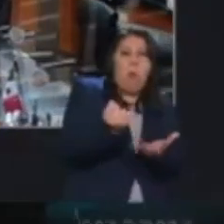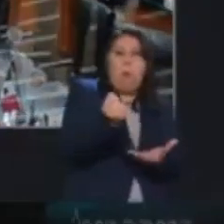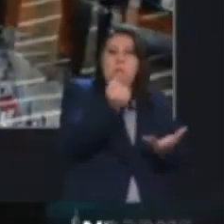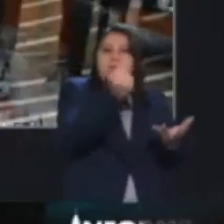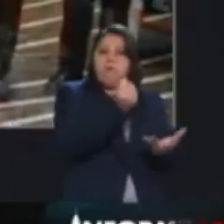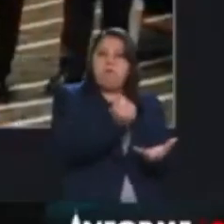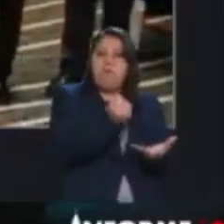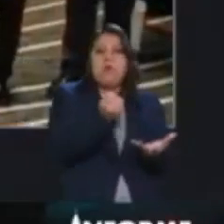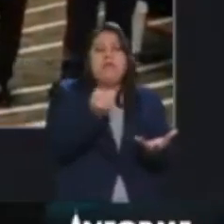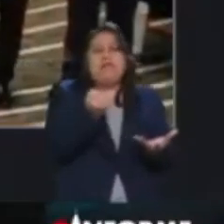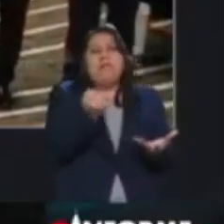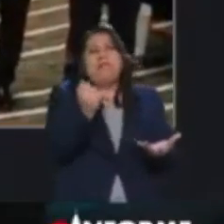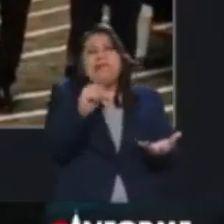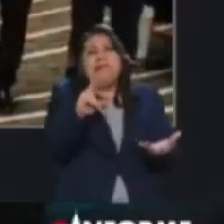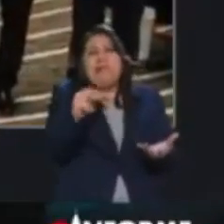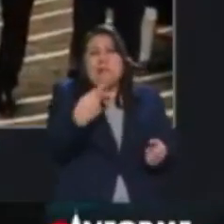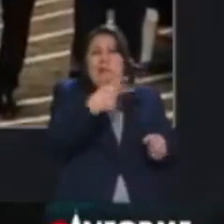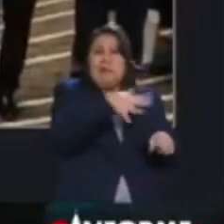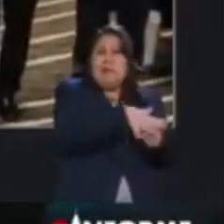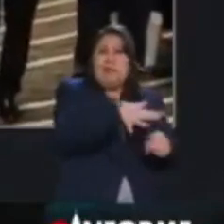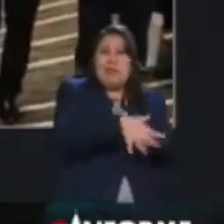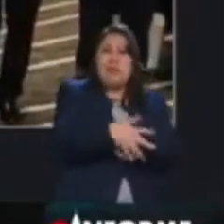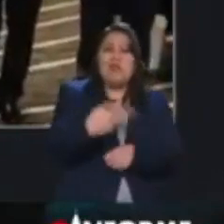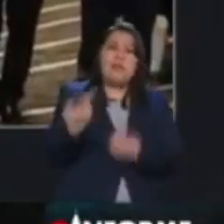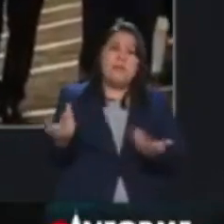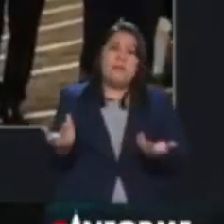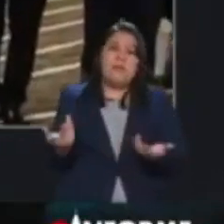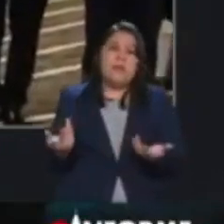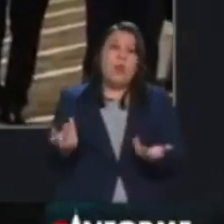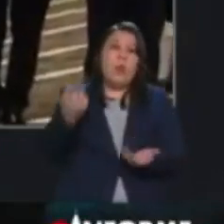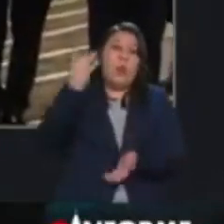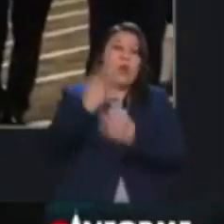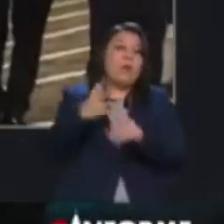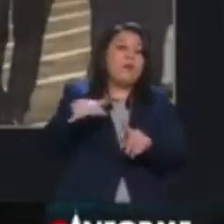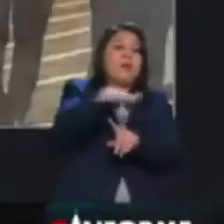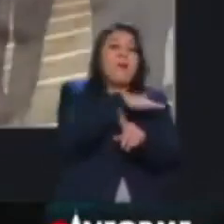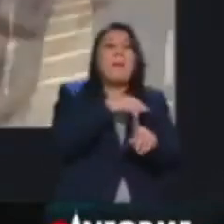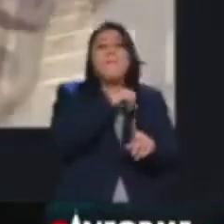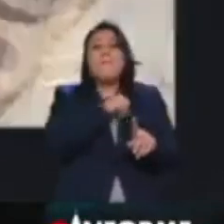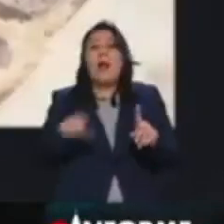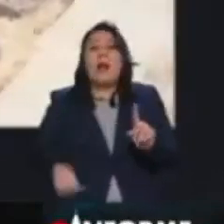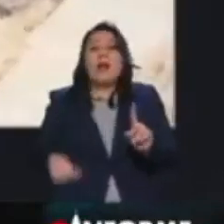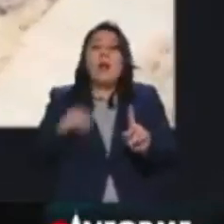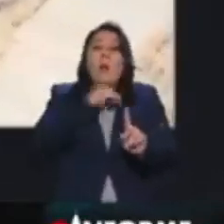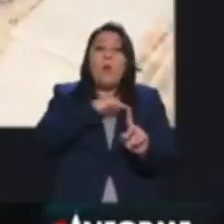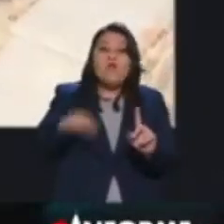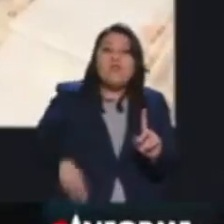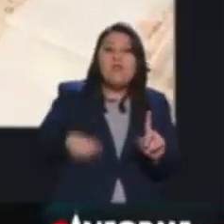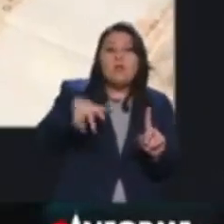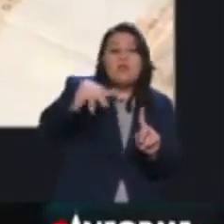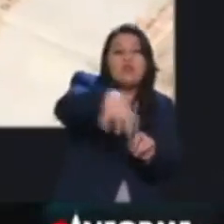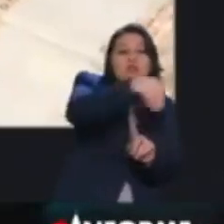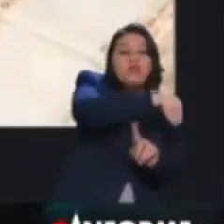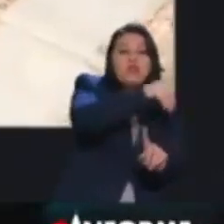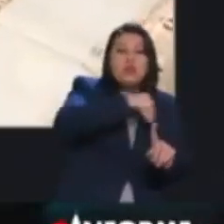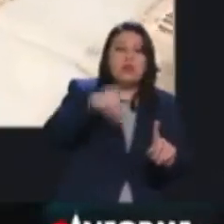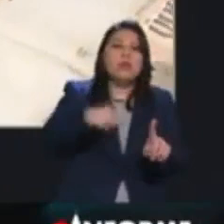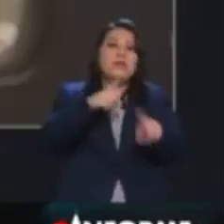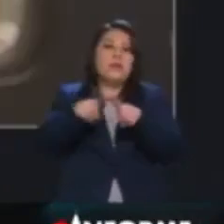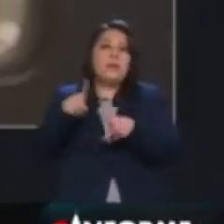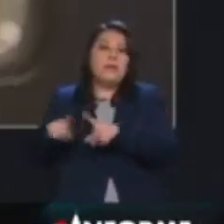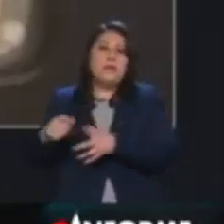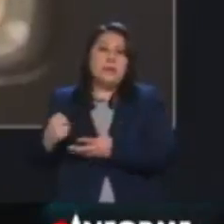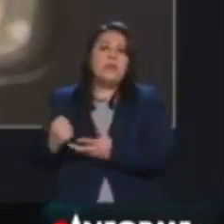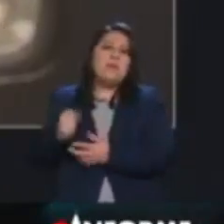parte, o sea, no para el caso de los gobiernos municipales, pero sí para el gobierno de las entidades. O sea, sí hay una parte que se les regresa con base en la